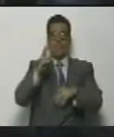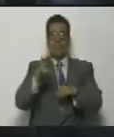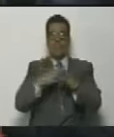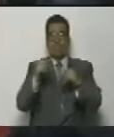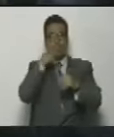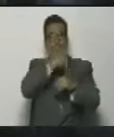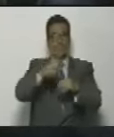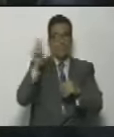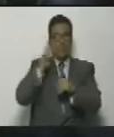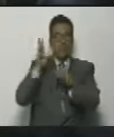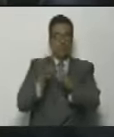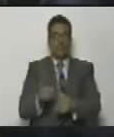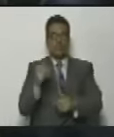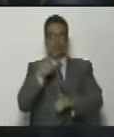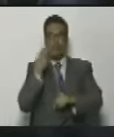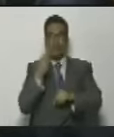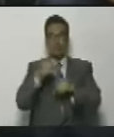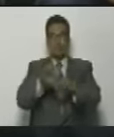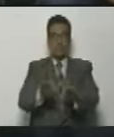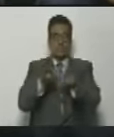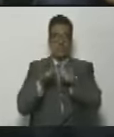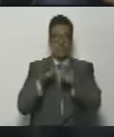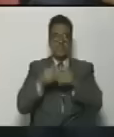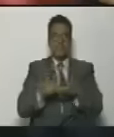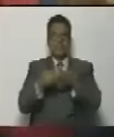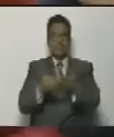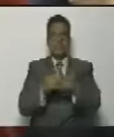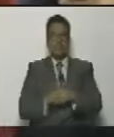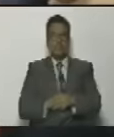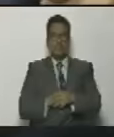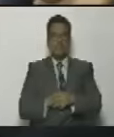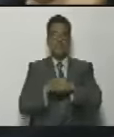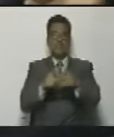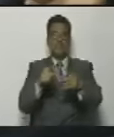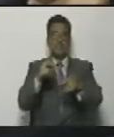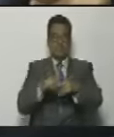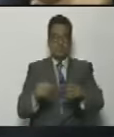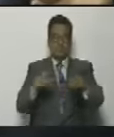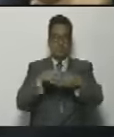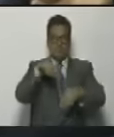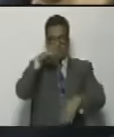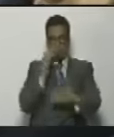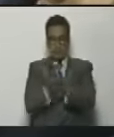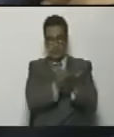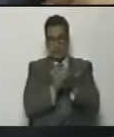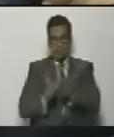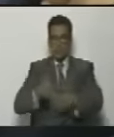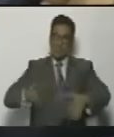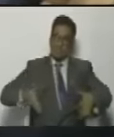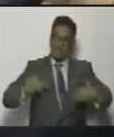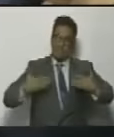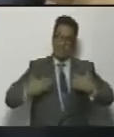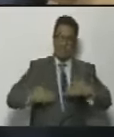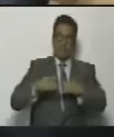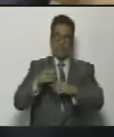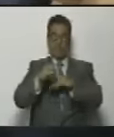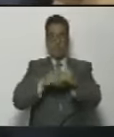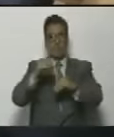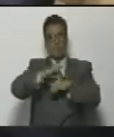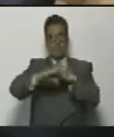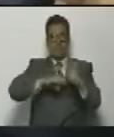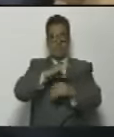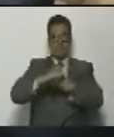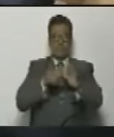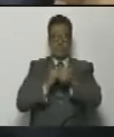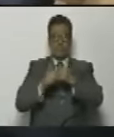pueblo venezolano y nuestra juventud especialmente merece. Entonces vamos a formarnos, a estudiar, a divertirnos, a hacer cultura, a